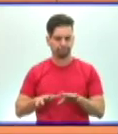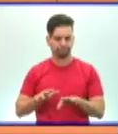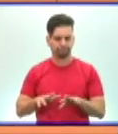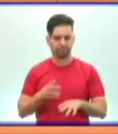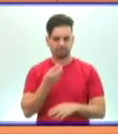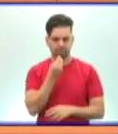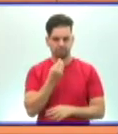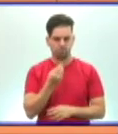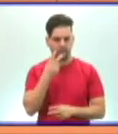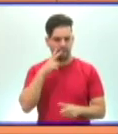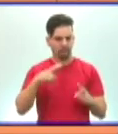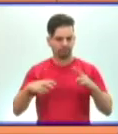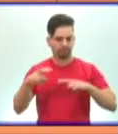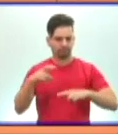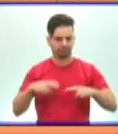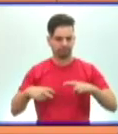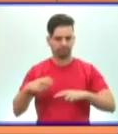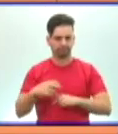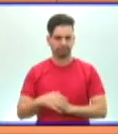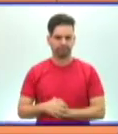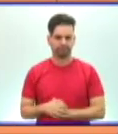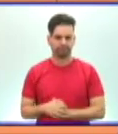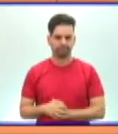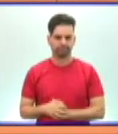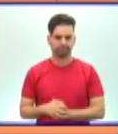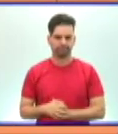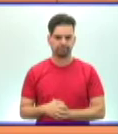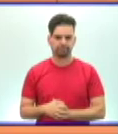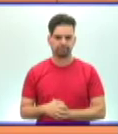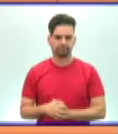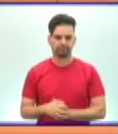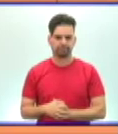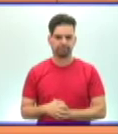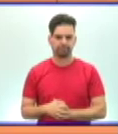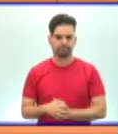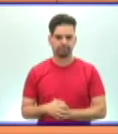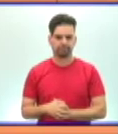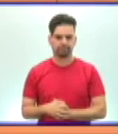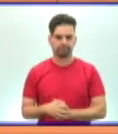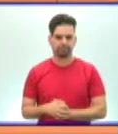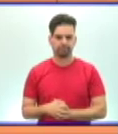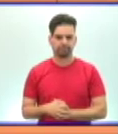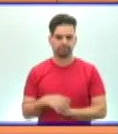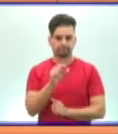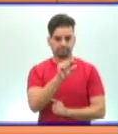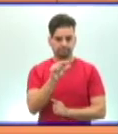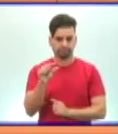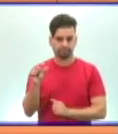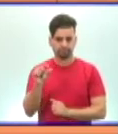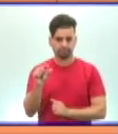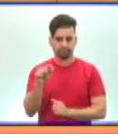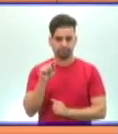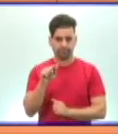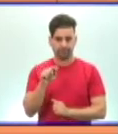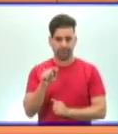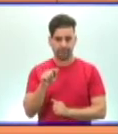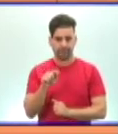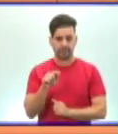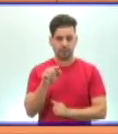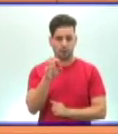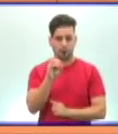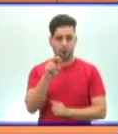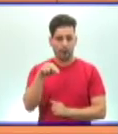www.es, que es el sitio en español de esta organización no gubernamental, y encuentran muchos artículos relacionados con la vida